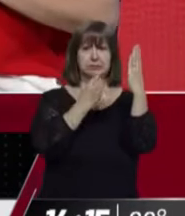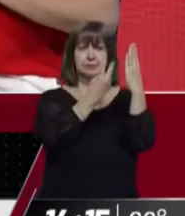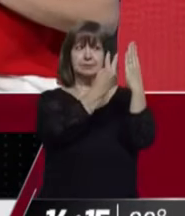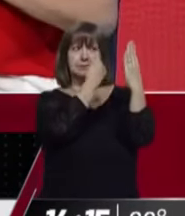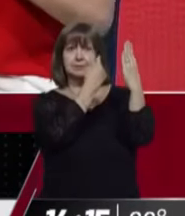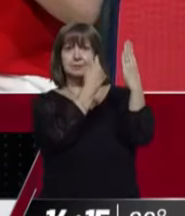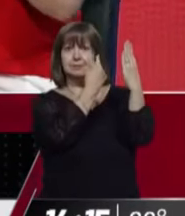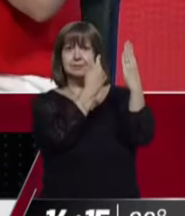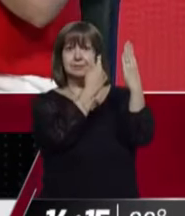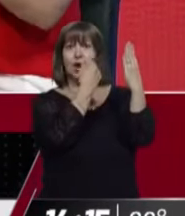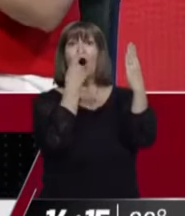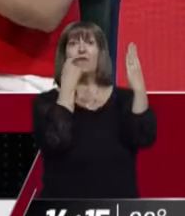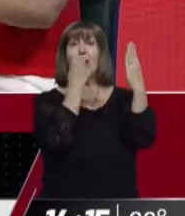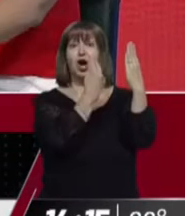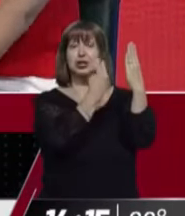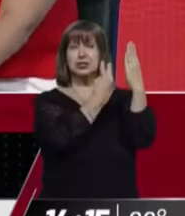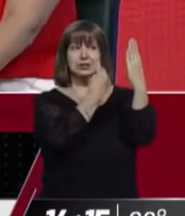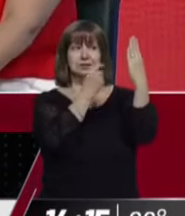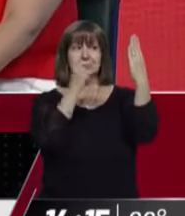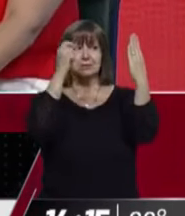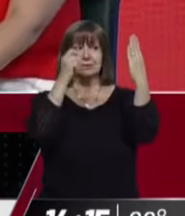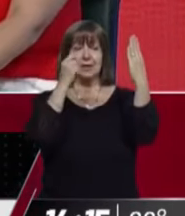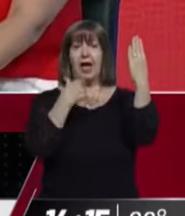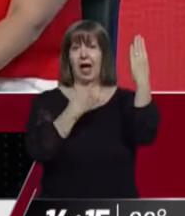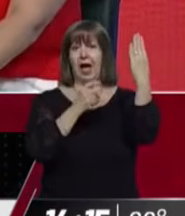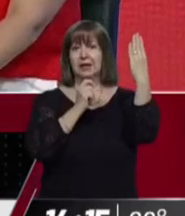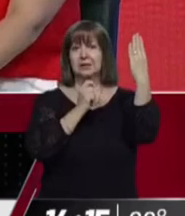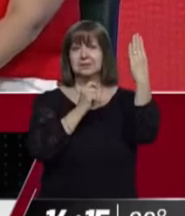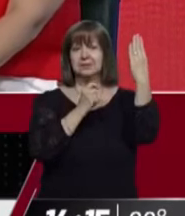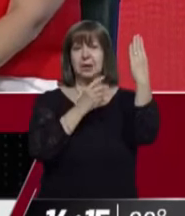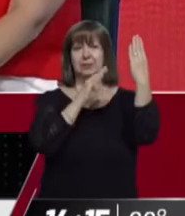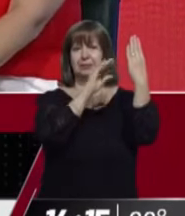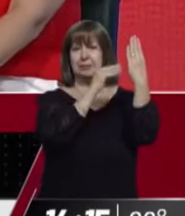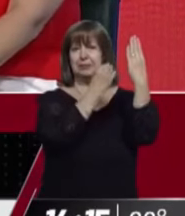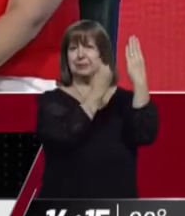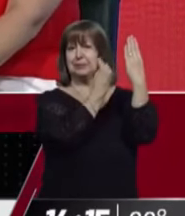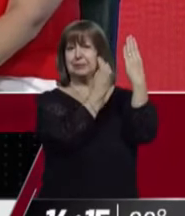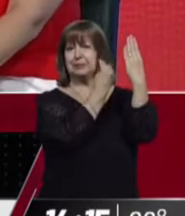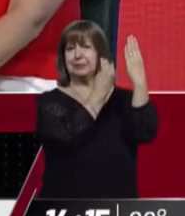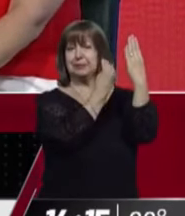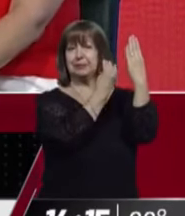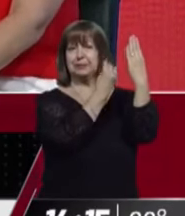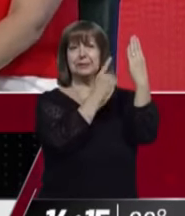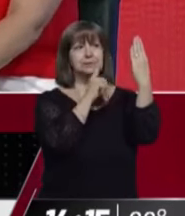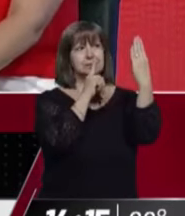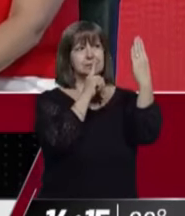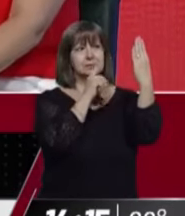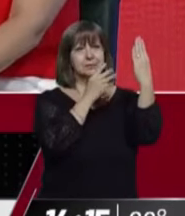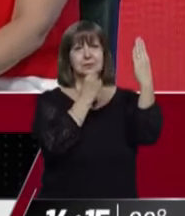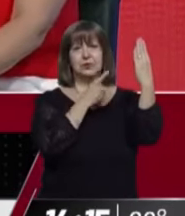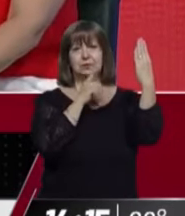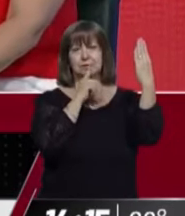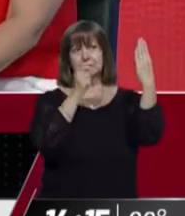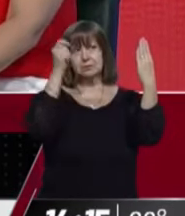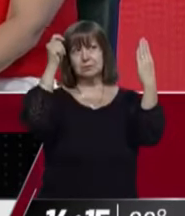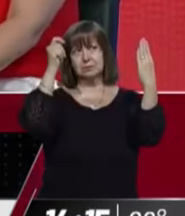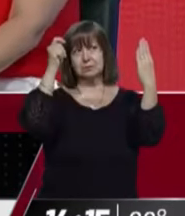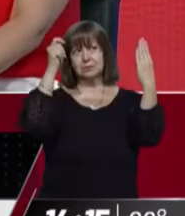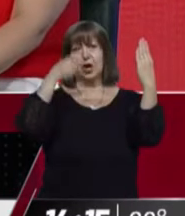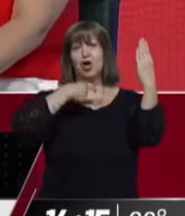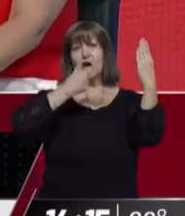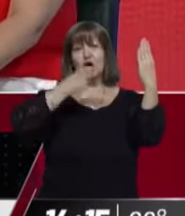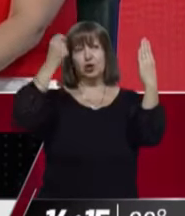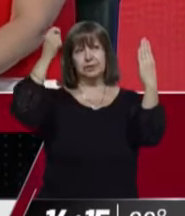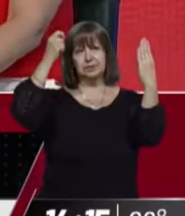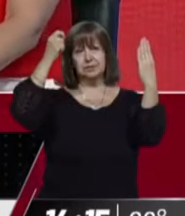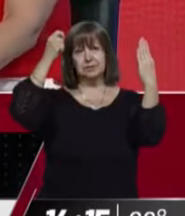con mala claro. cara? Y hay una protesta de por Claro, medio, claro. pero bueno, después se va, no hay otra. Claro. Y lo más raro